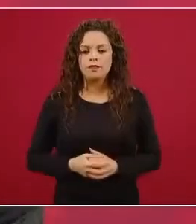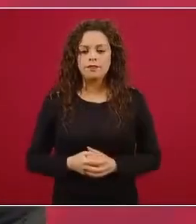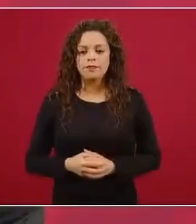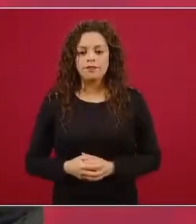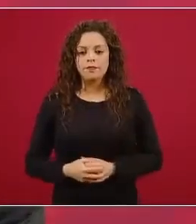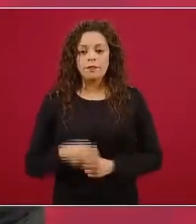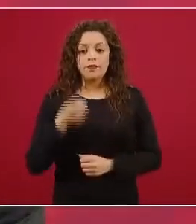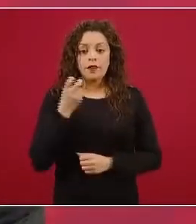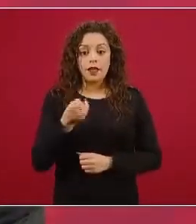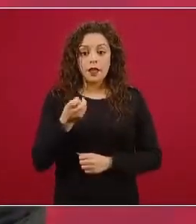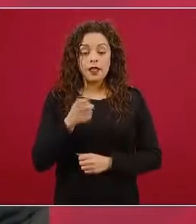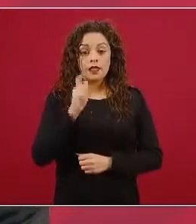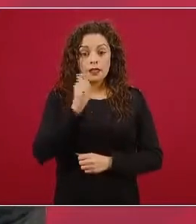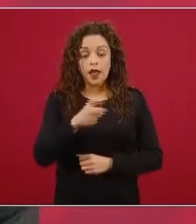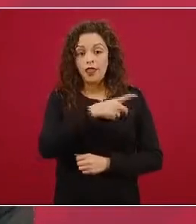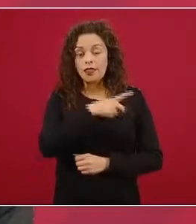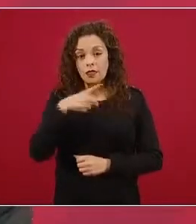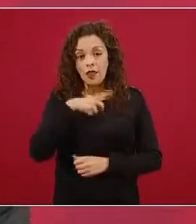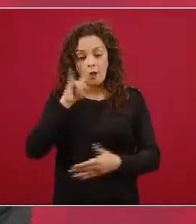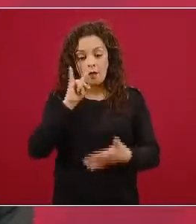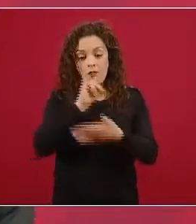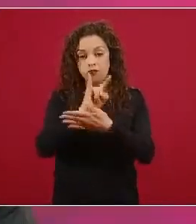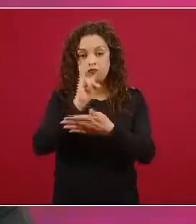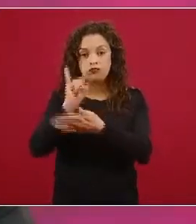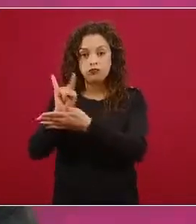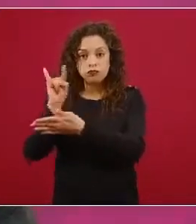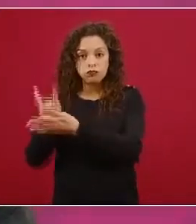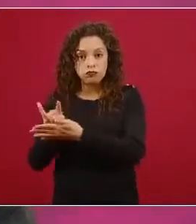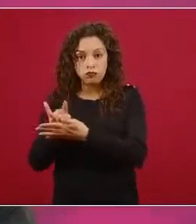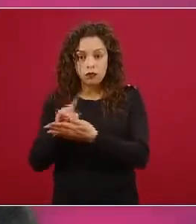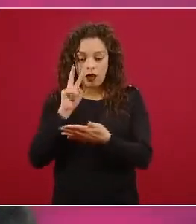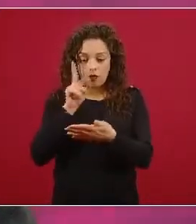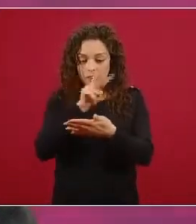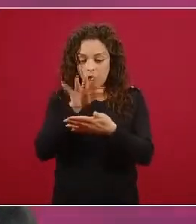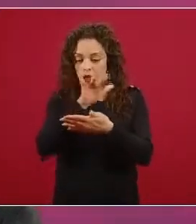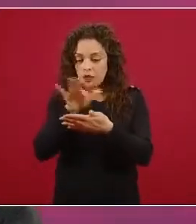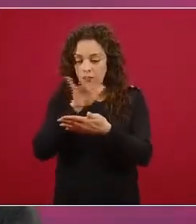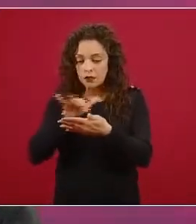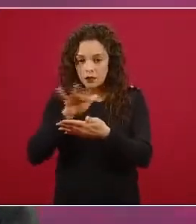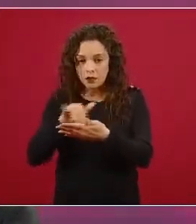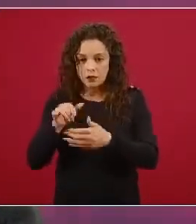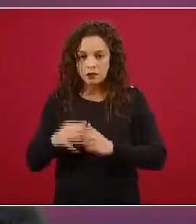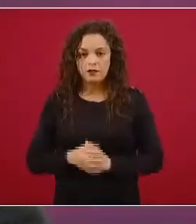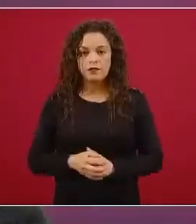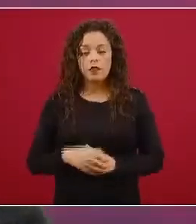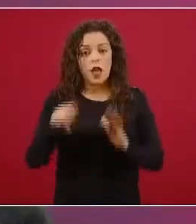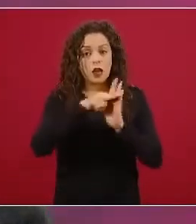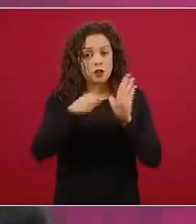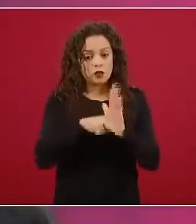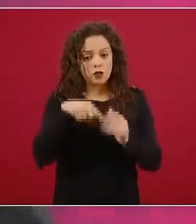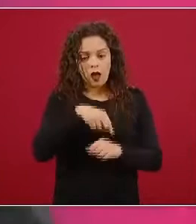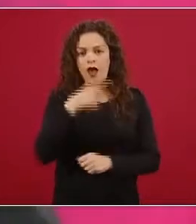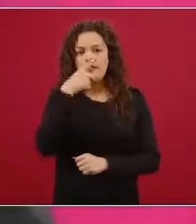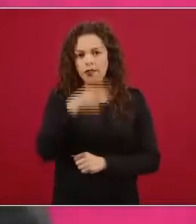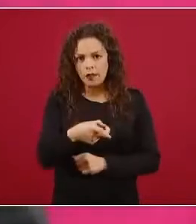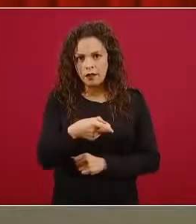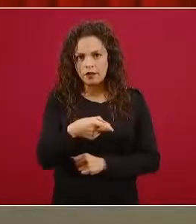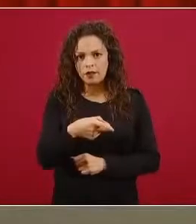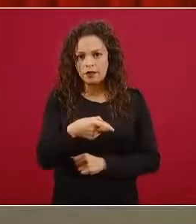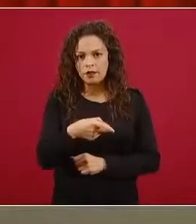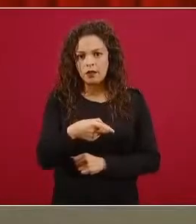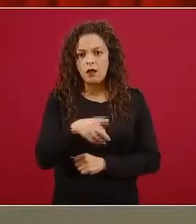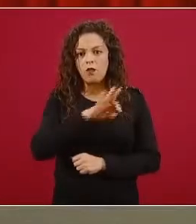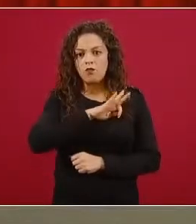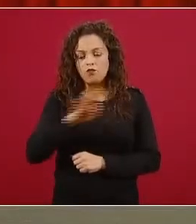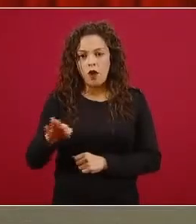adecuadamente dispuestos en la etiqueta. Hay un periodo de tolerancia que está contemplado en la propia norma para que estos sean sobre